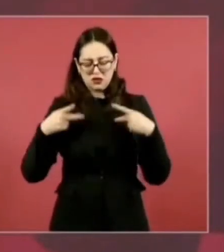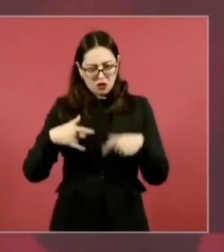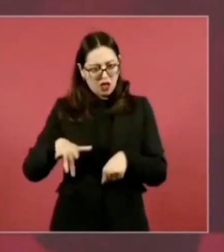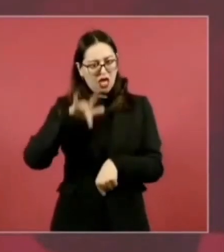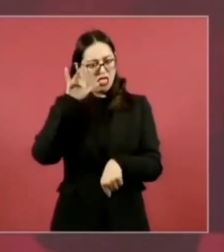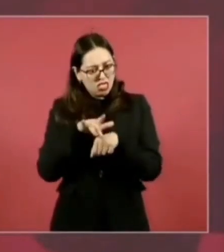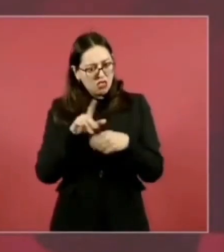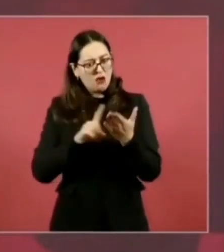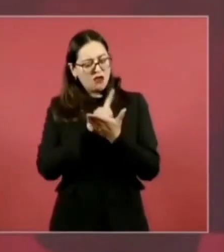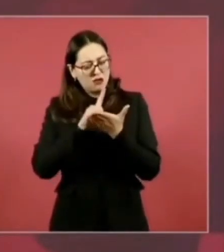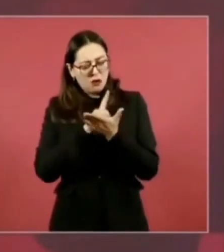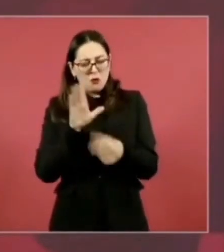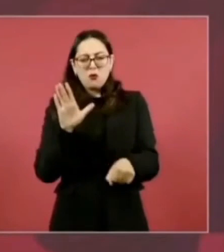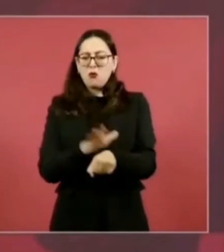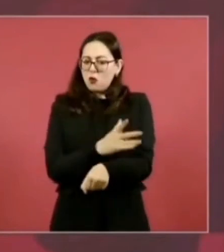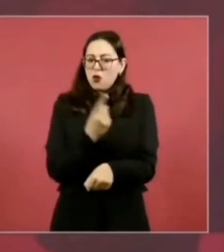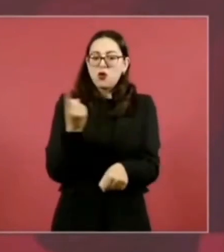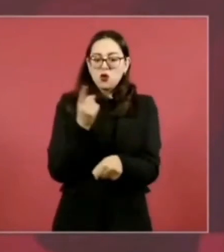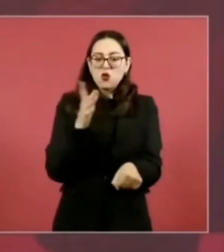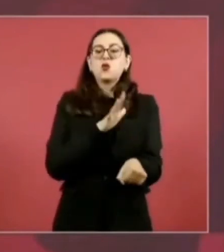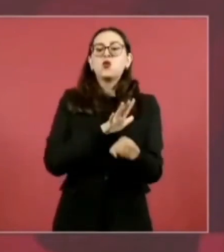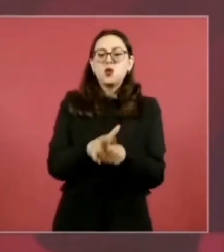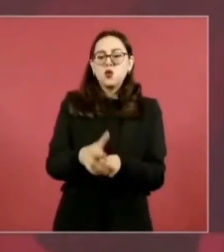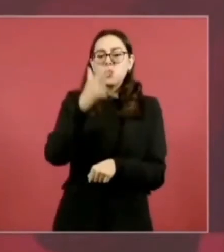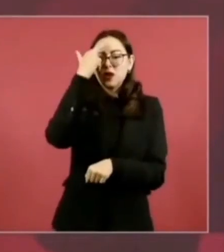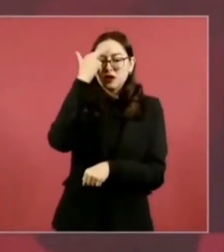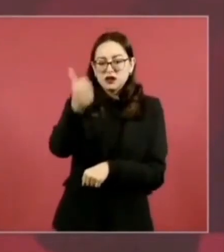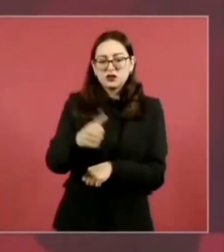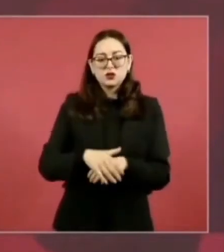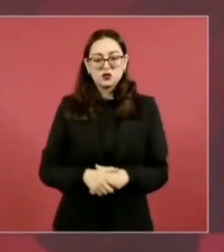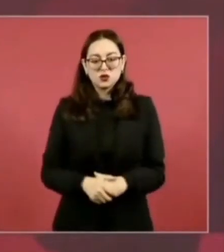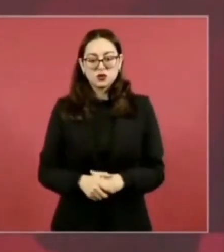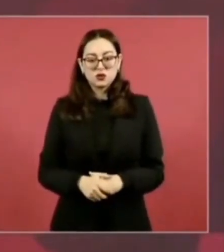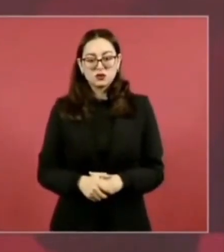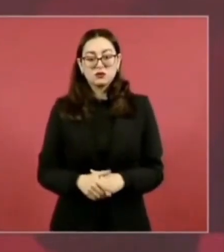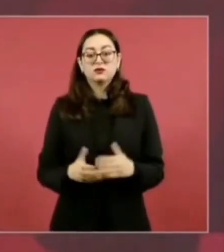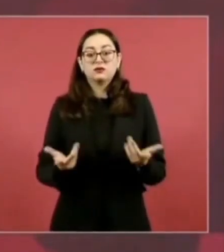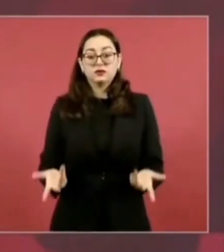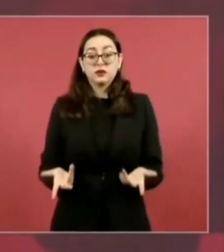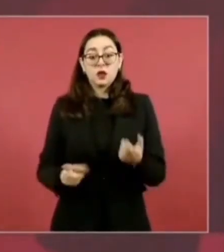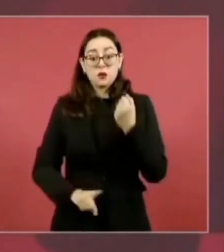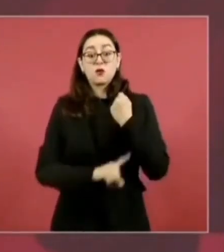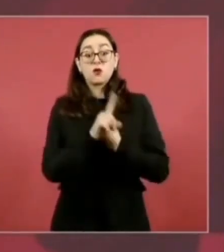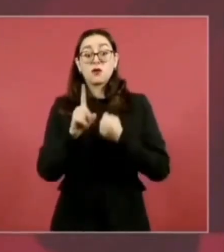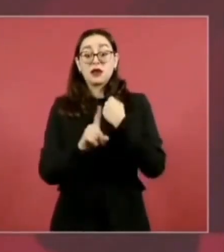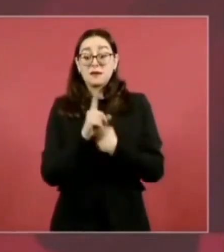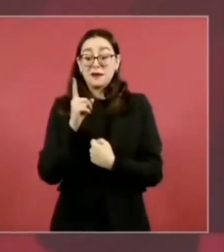donde tenemos más problemas de consumo,